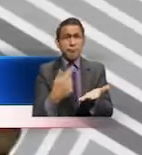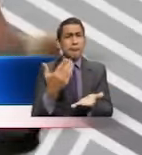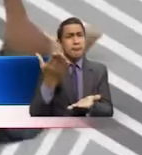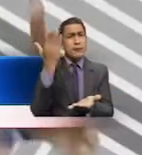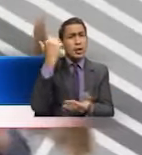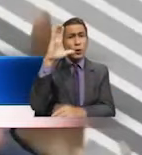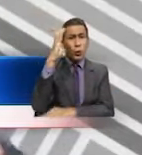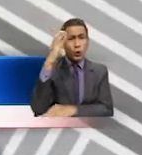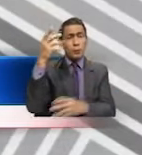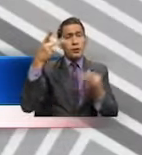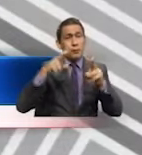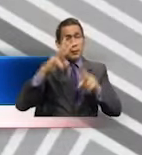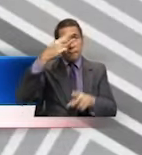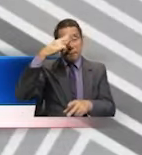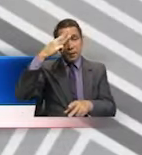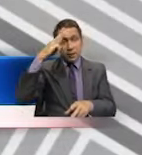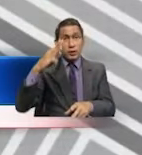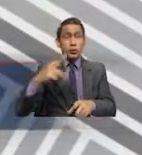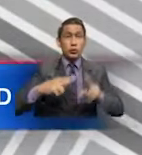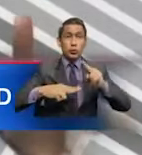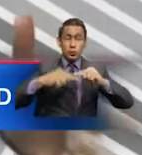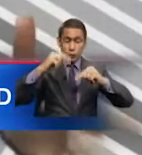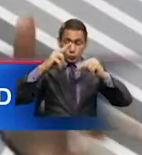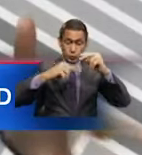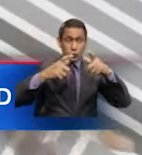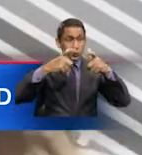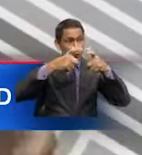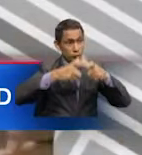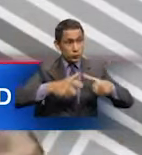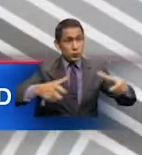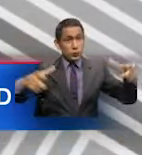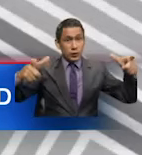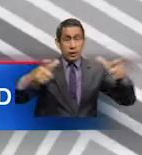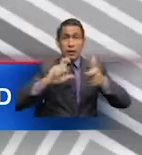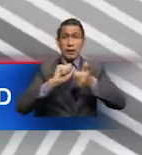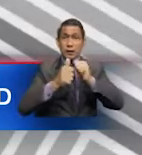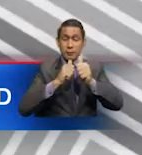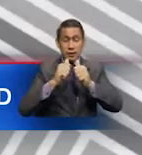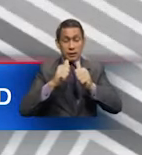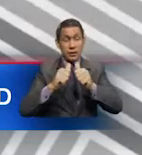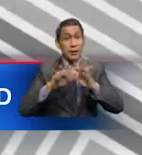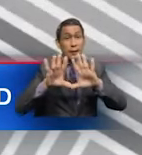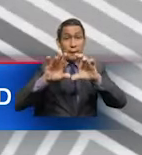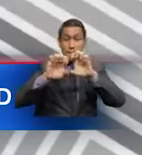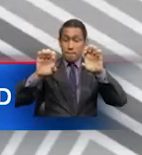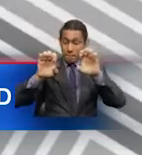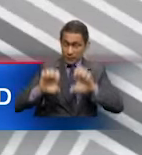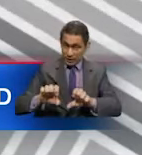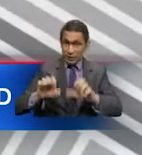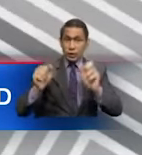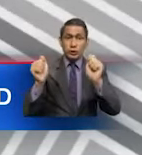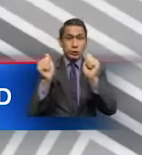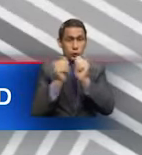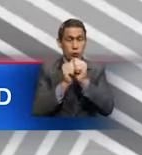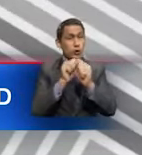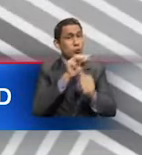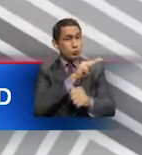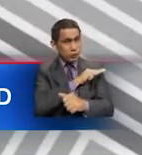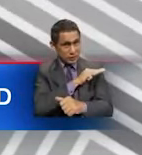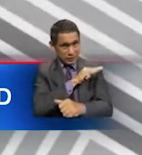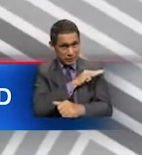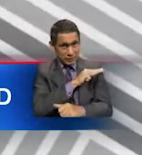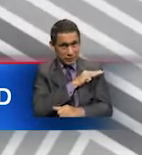Monterrey, construir una cancha por parte del sector empresarial en conjunto con los gobiernos autónomos